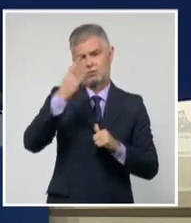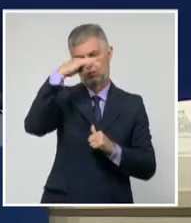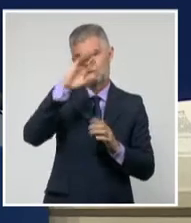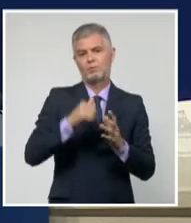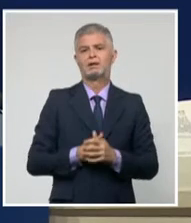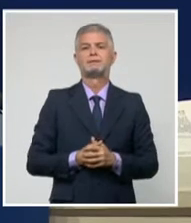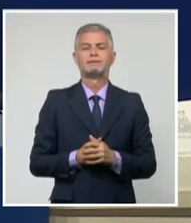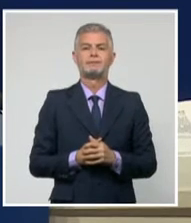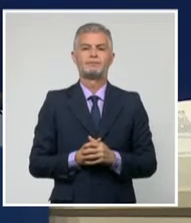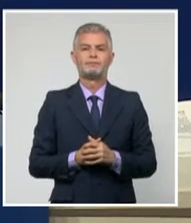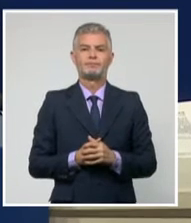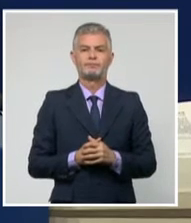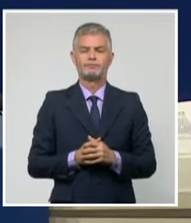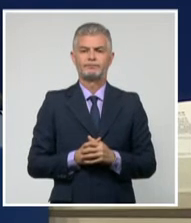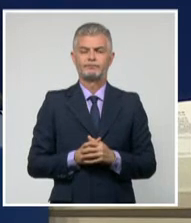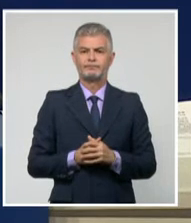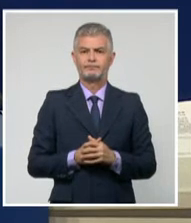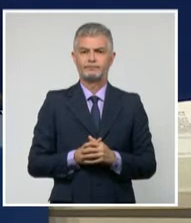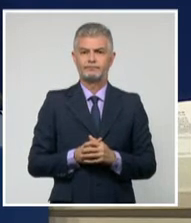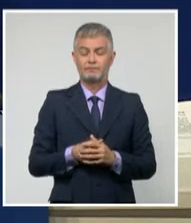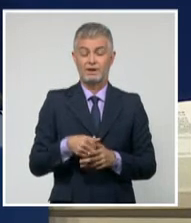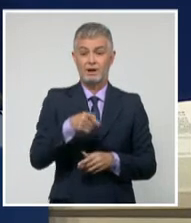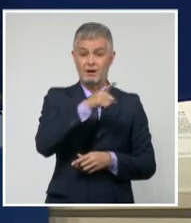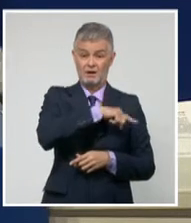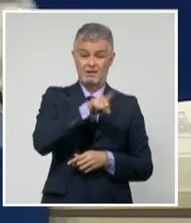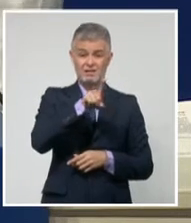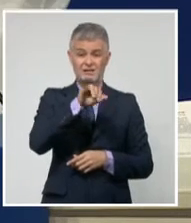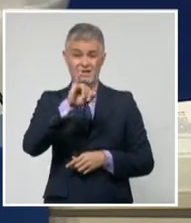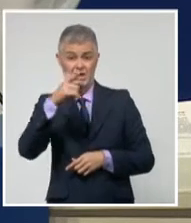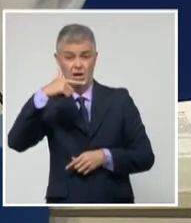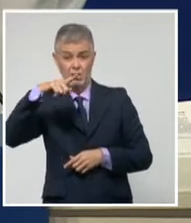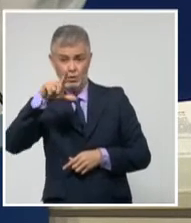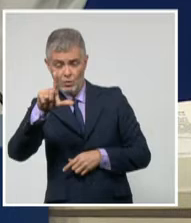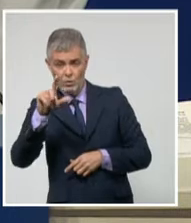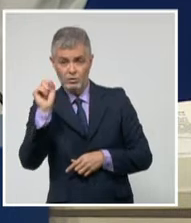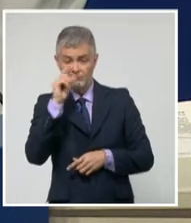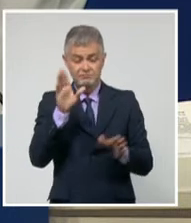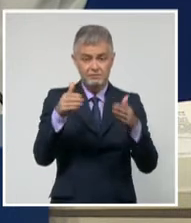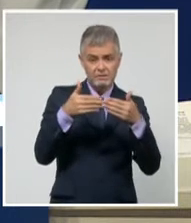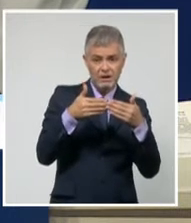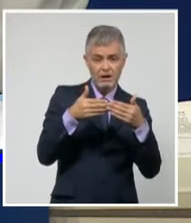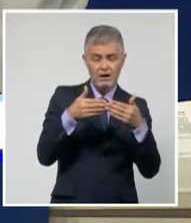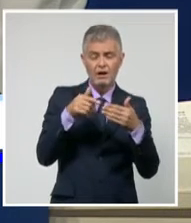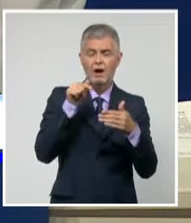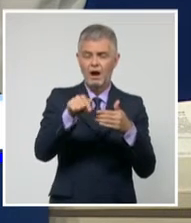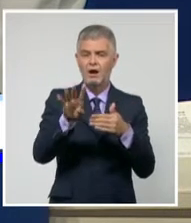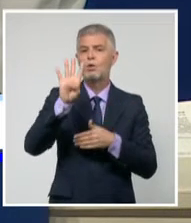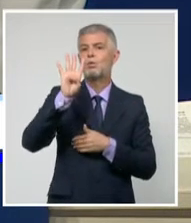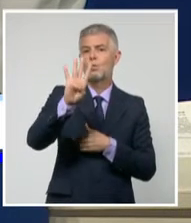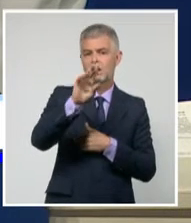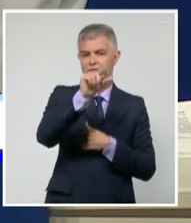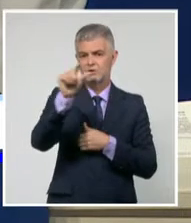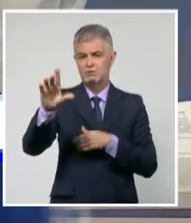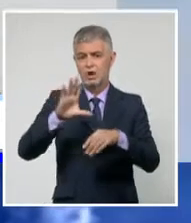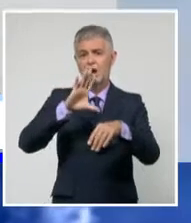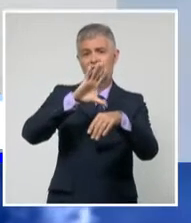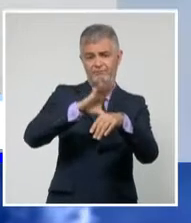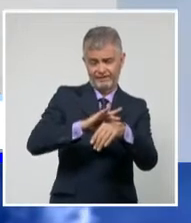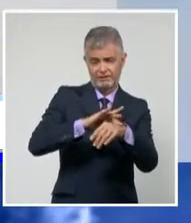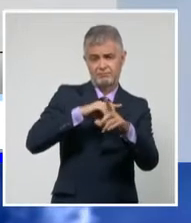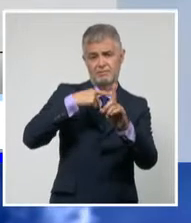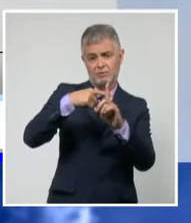14. Al cierre de este 16 de julio, se diagnosticaron 4 personas positivas a la COVID-19